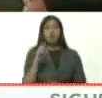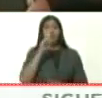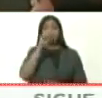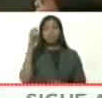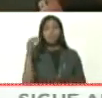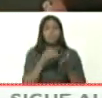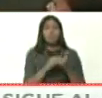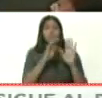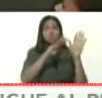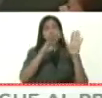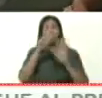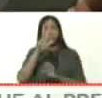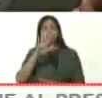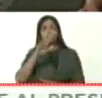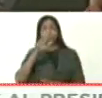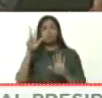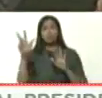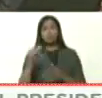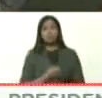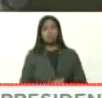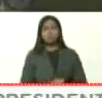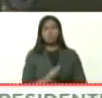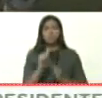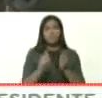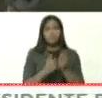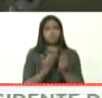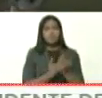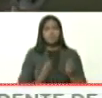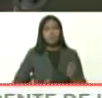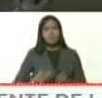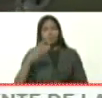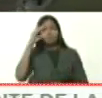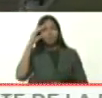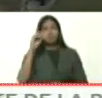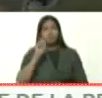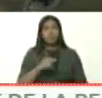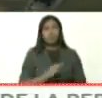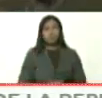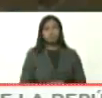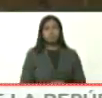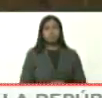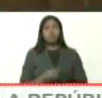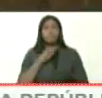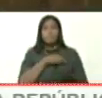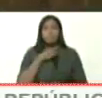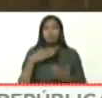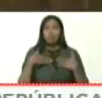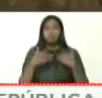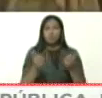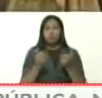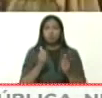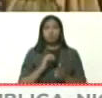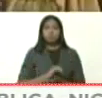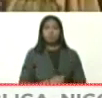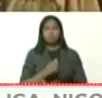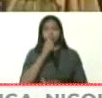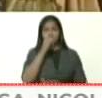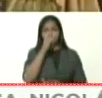11.953. Señora vicepresidenta Delcy Rodríguez, señor ministro Carlos Alvarado.